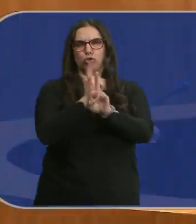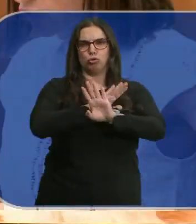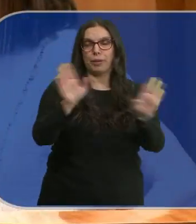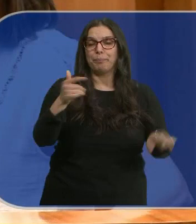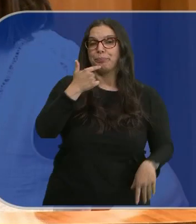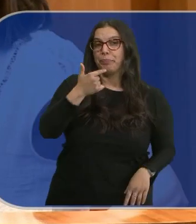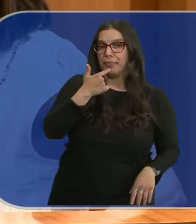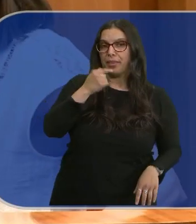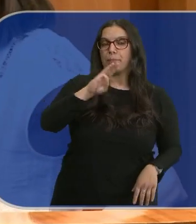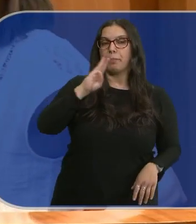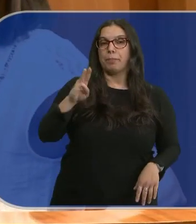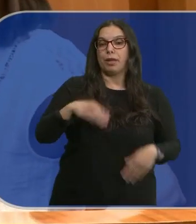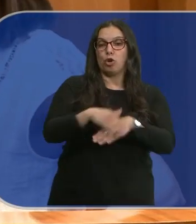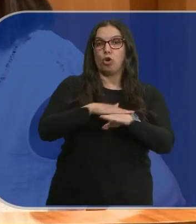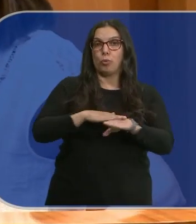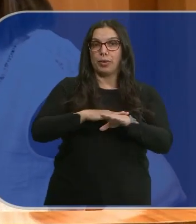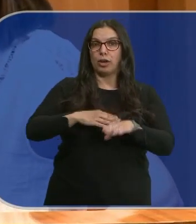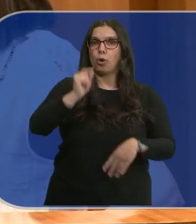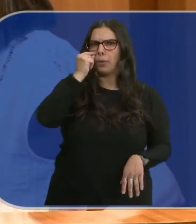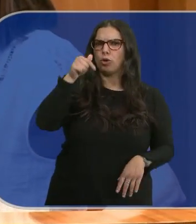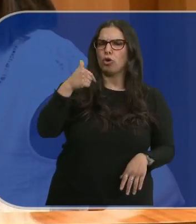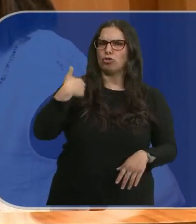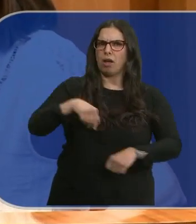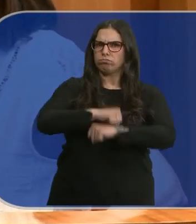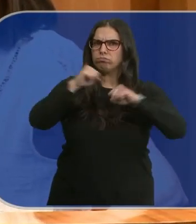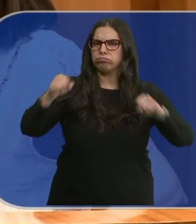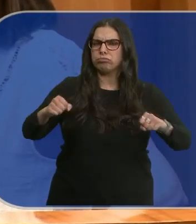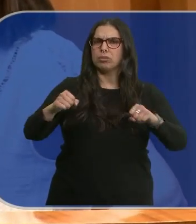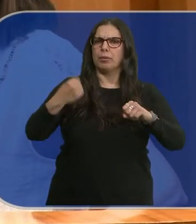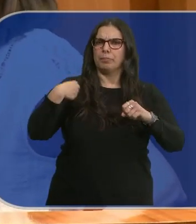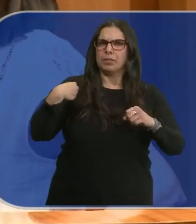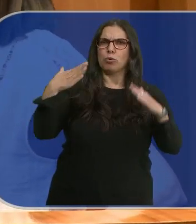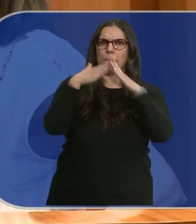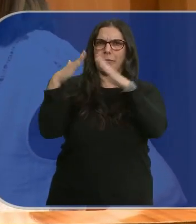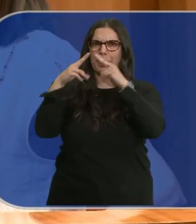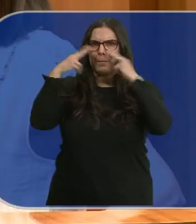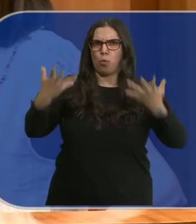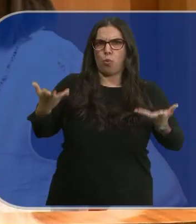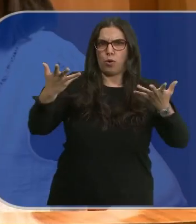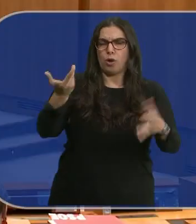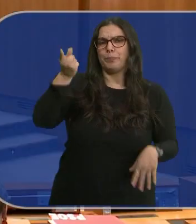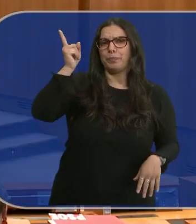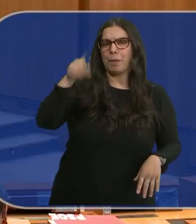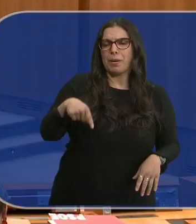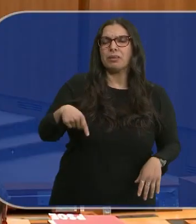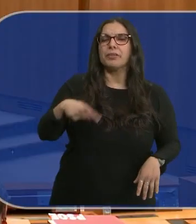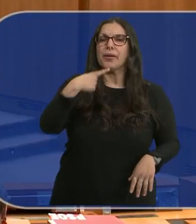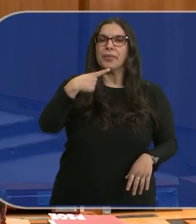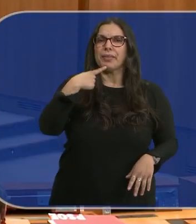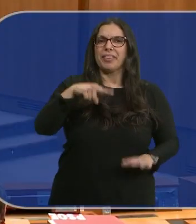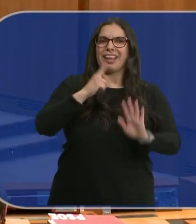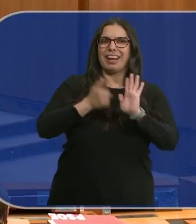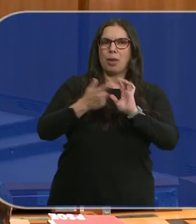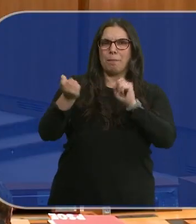populares argumentan que el Gobierno de Fernández Mañueco está consolidando el parque público de vivienda y que además no existe una